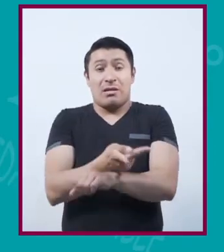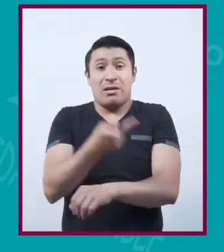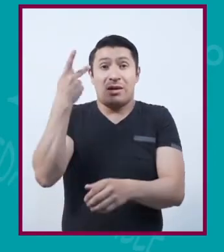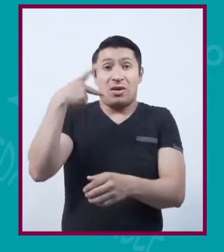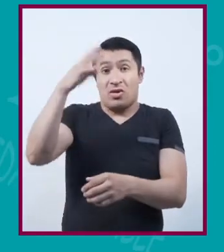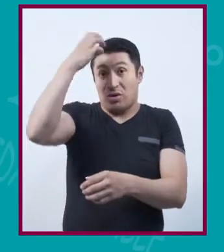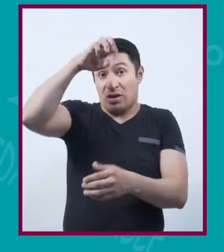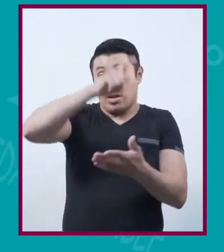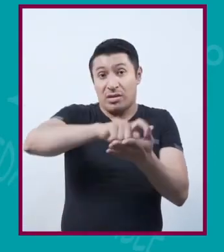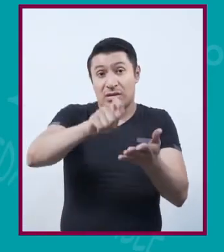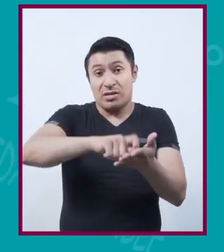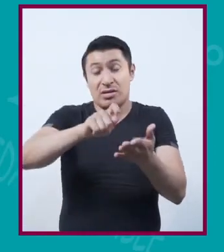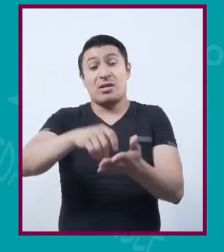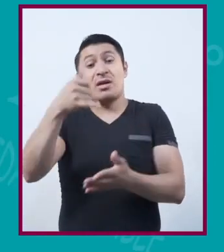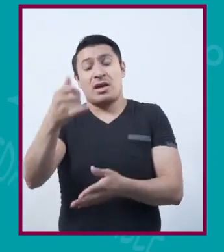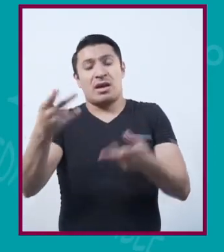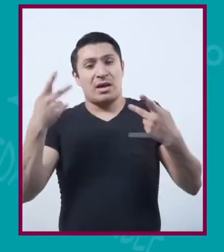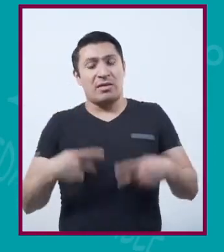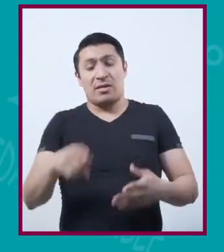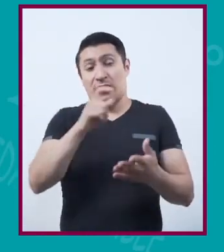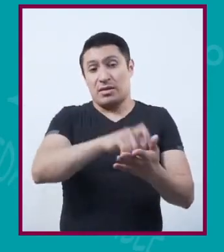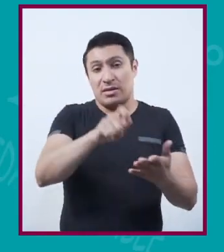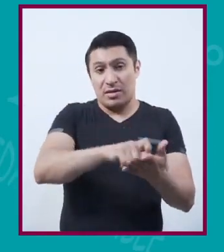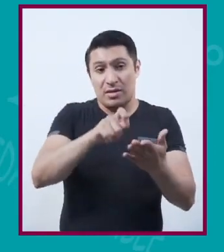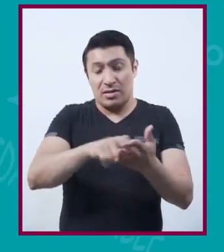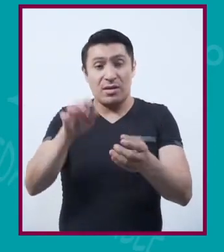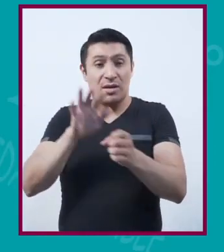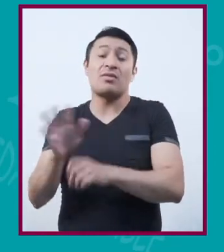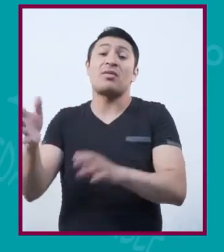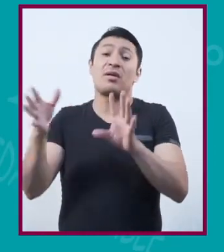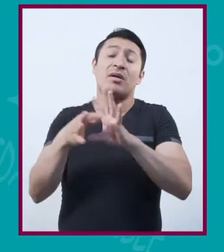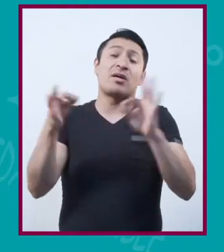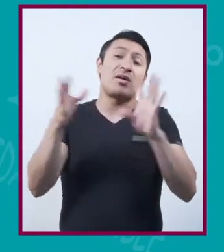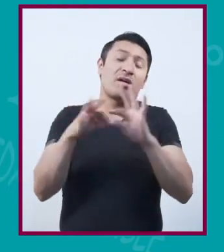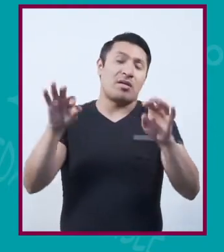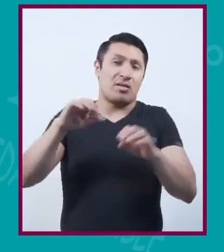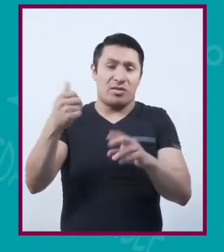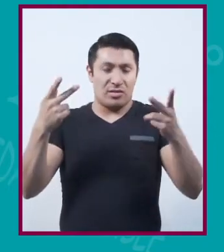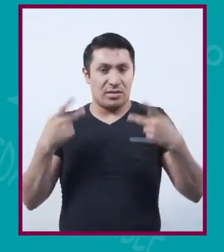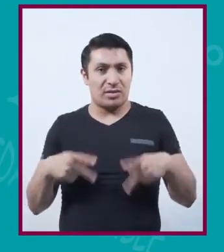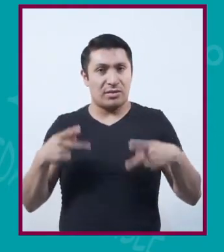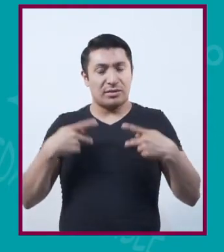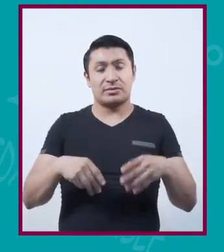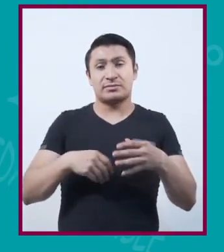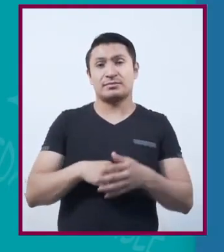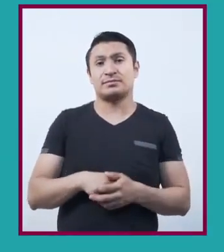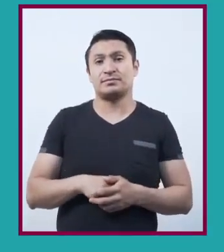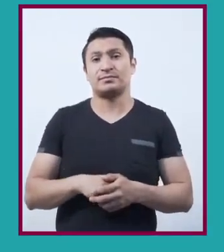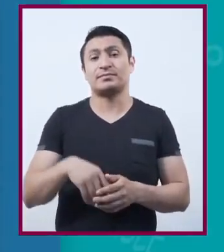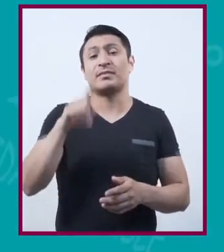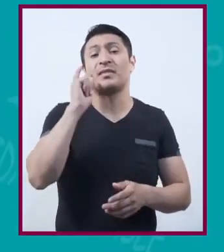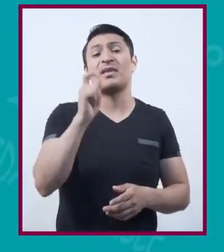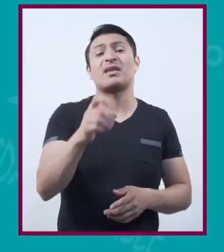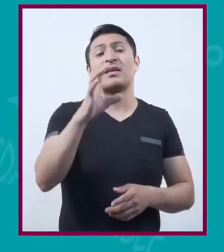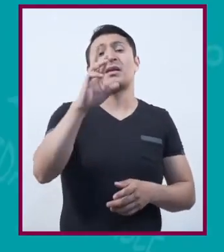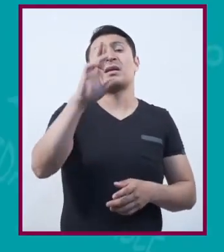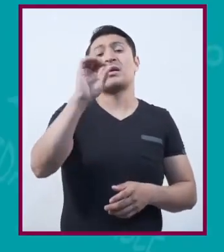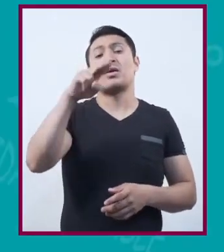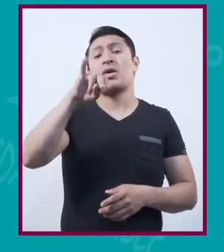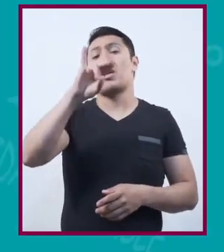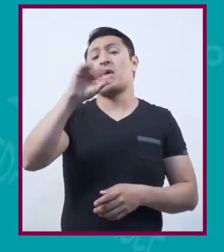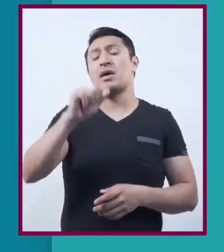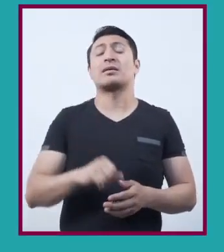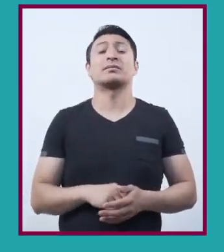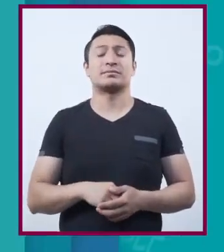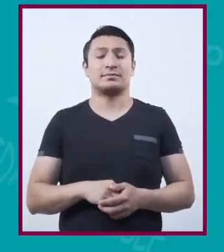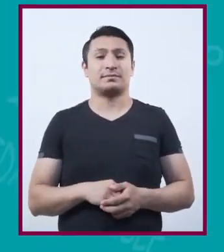de los hechos y escribían desde su experiencia, y quienes escribían a partir de lo que les habían contado otras personas. ¿Qué es la